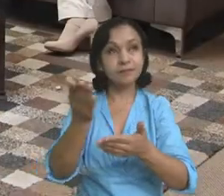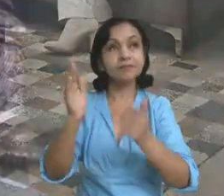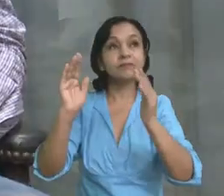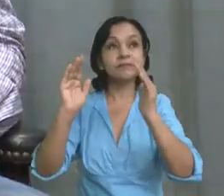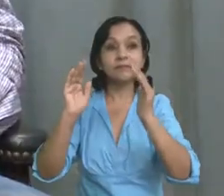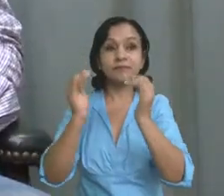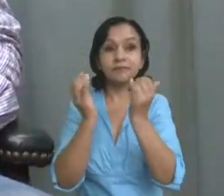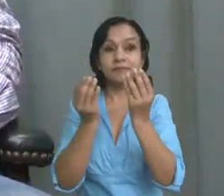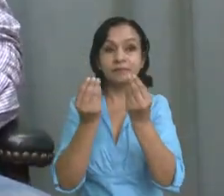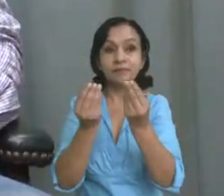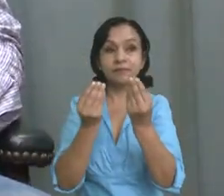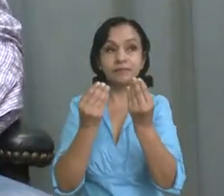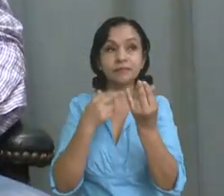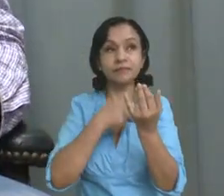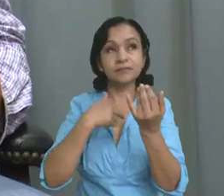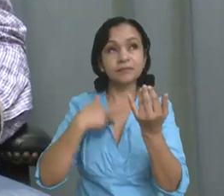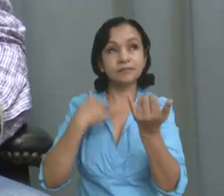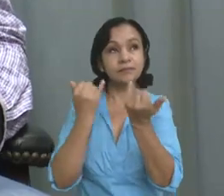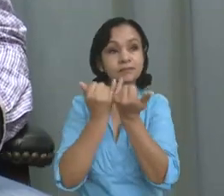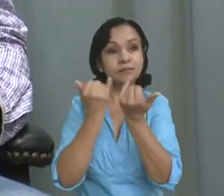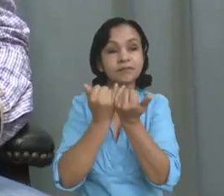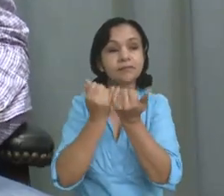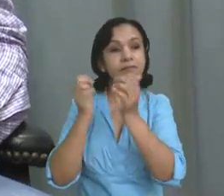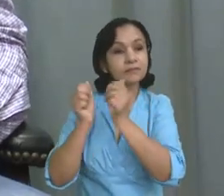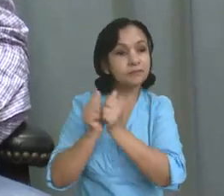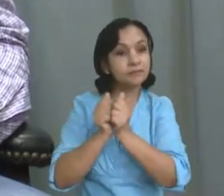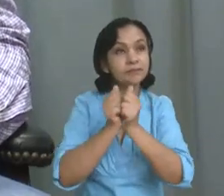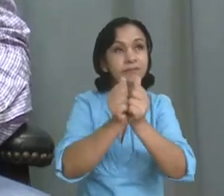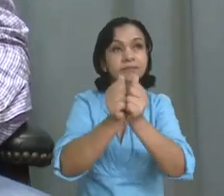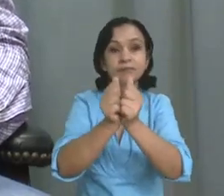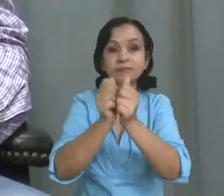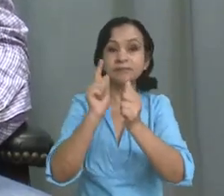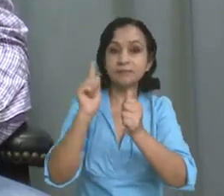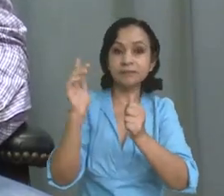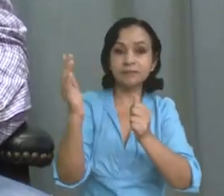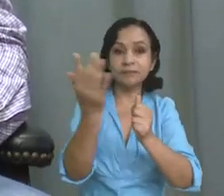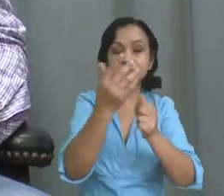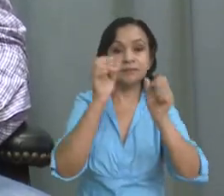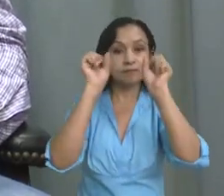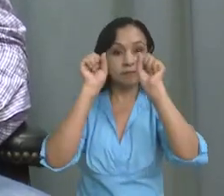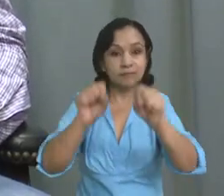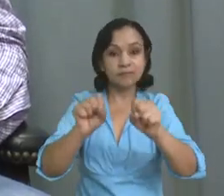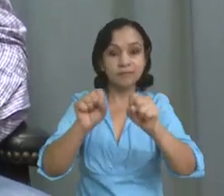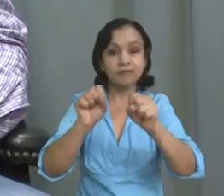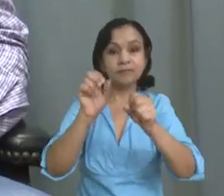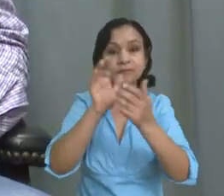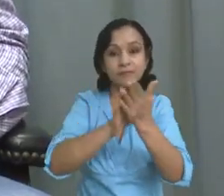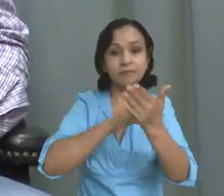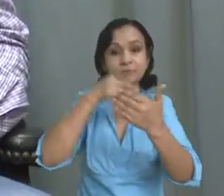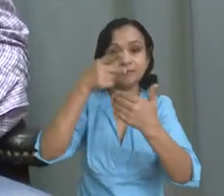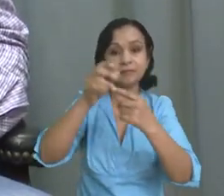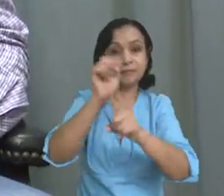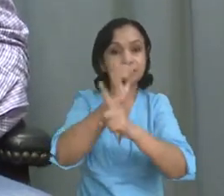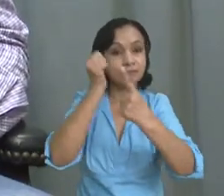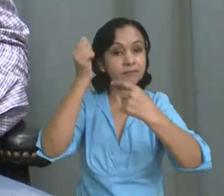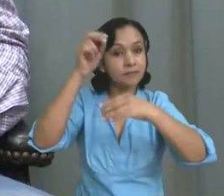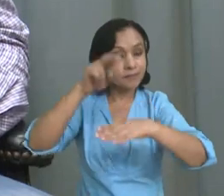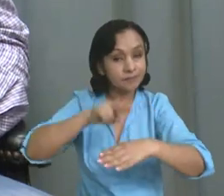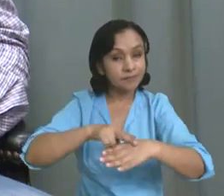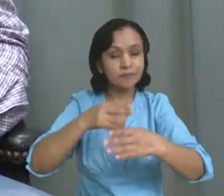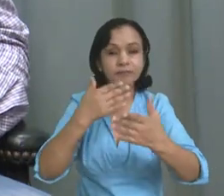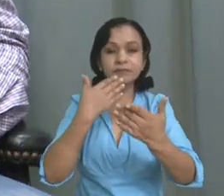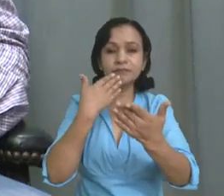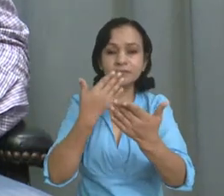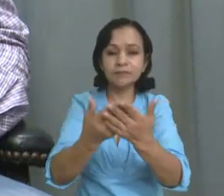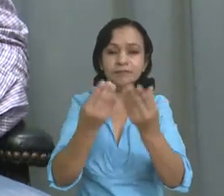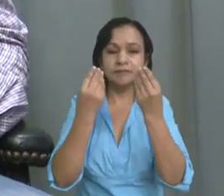hogar también, muchísimas gracias por habernos acompañado. A nombre de todo el equipo que hace posible la transmisión de su programa desde el Parlamento, le agradecemos